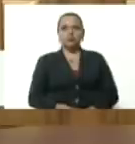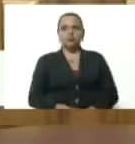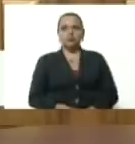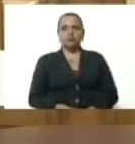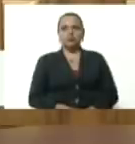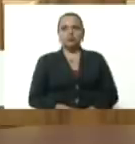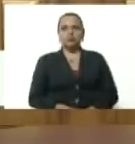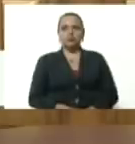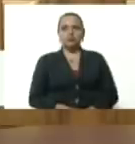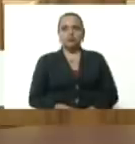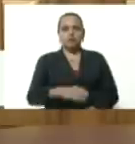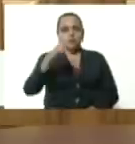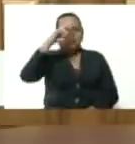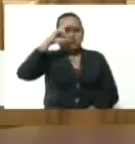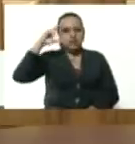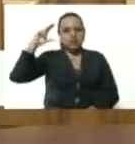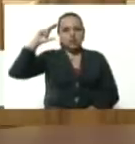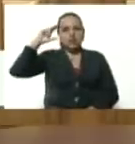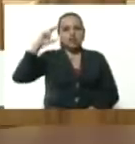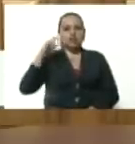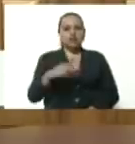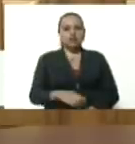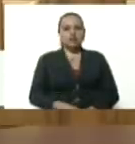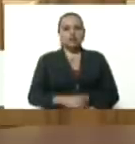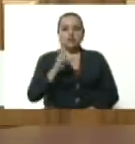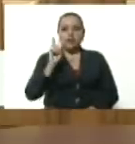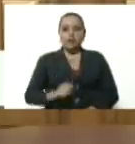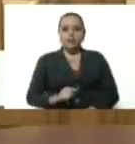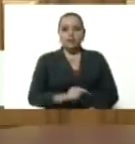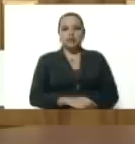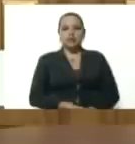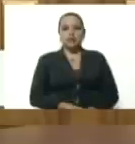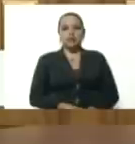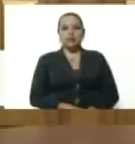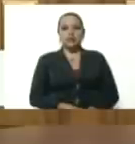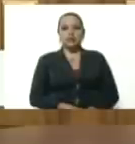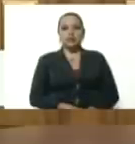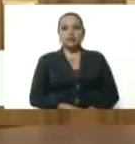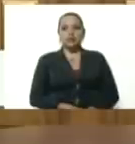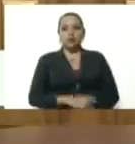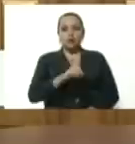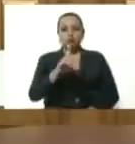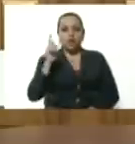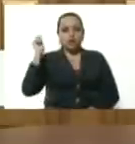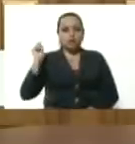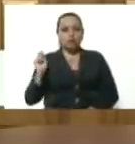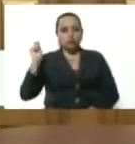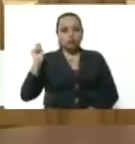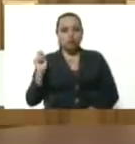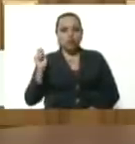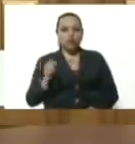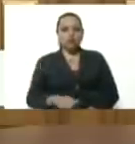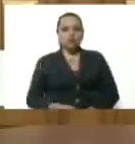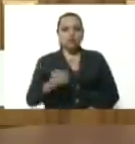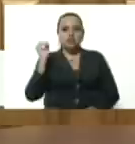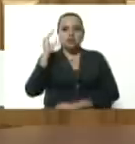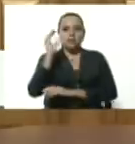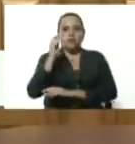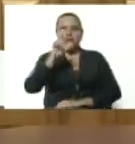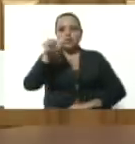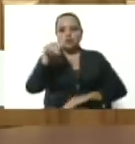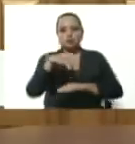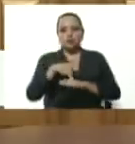de la Cancillería, igualmente una diputada de la Asamblea